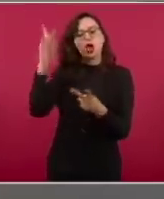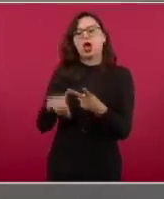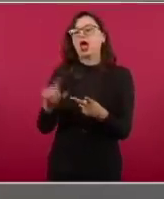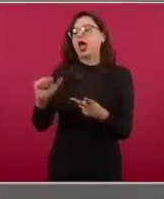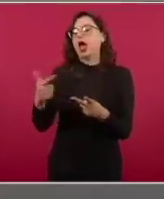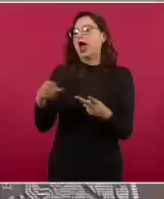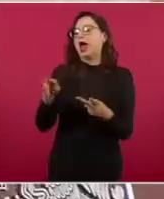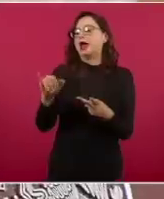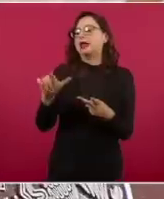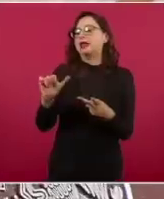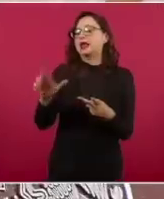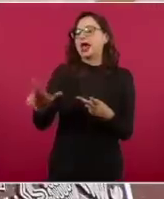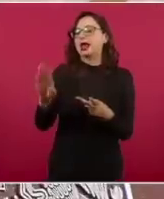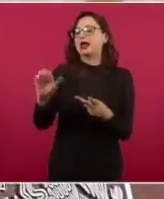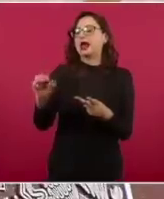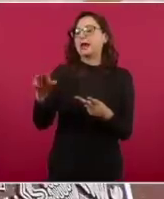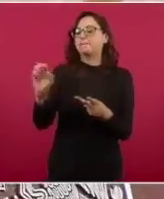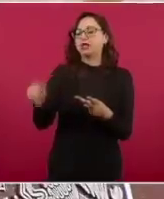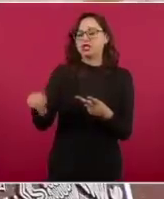Aguilar Camín.